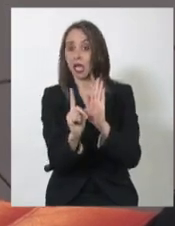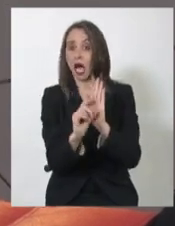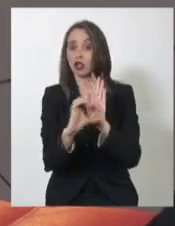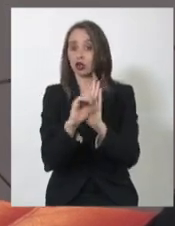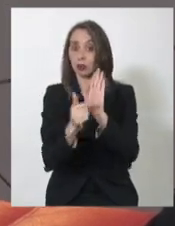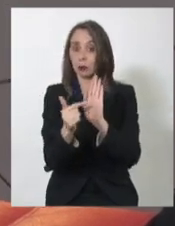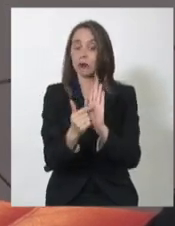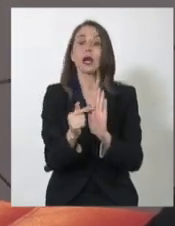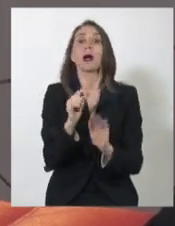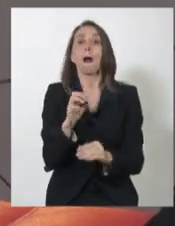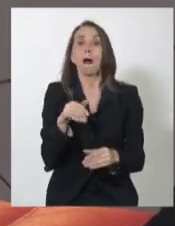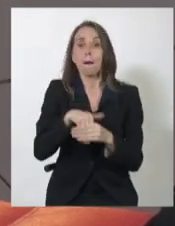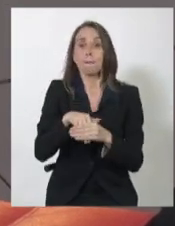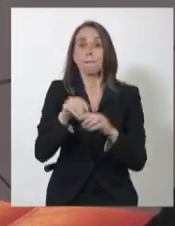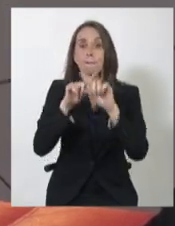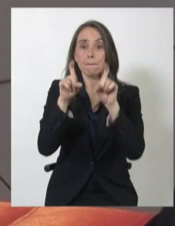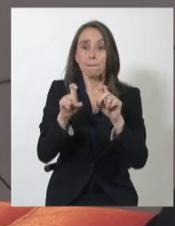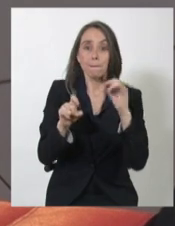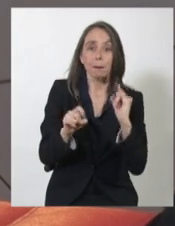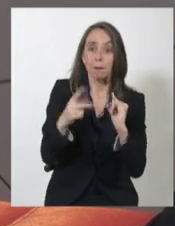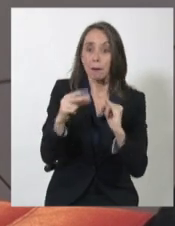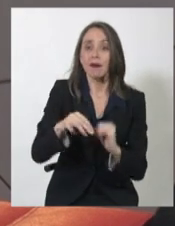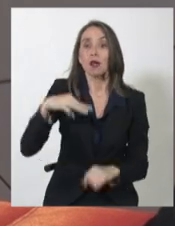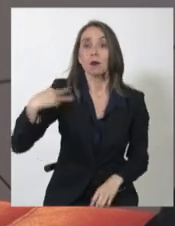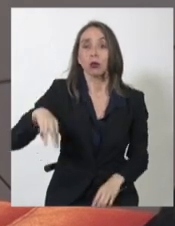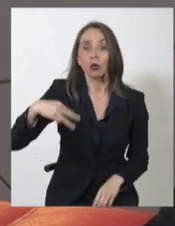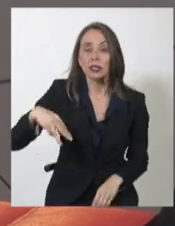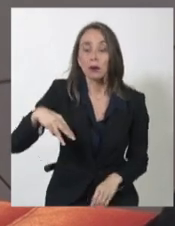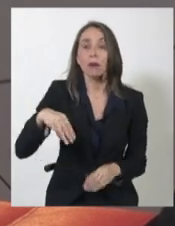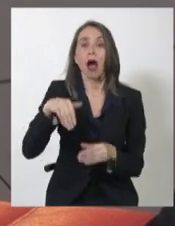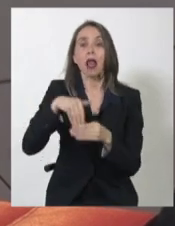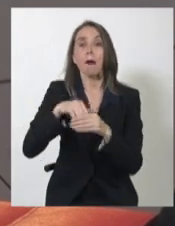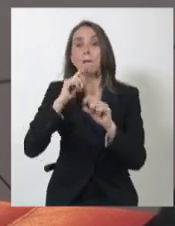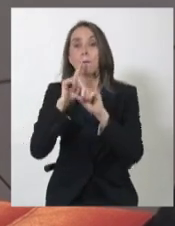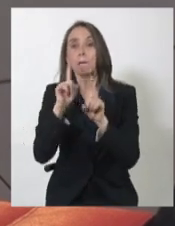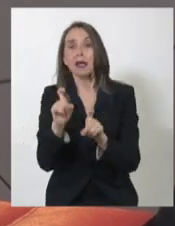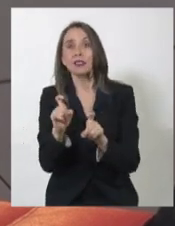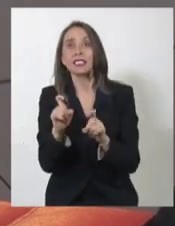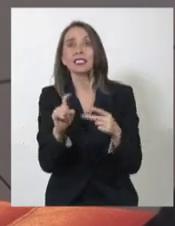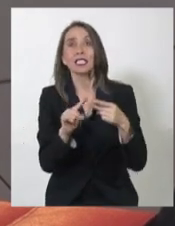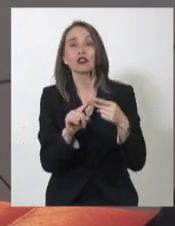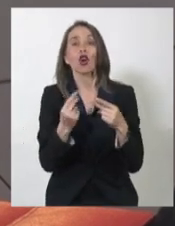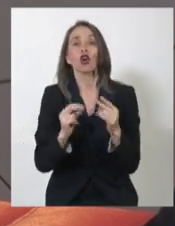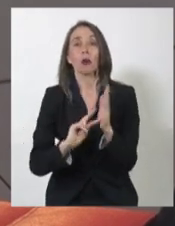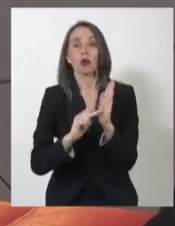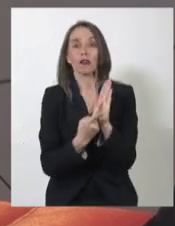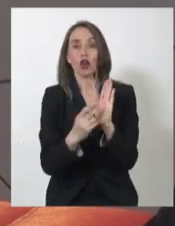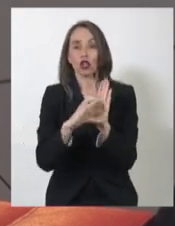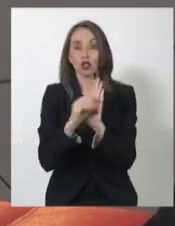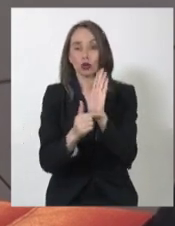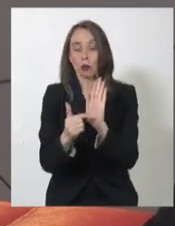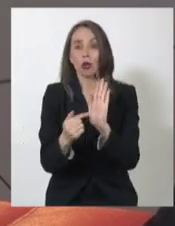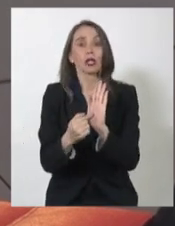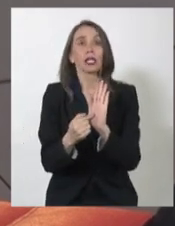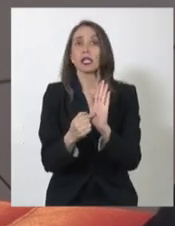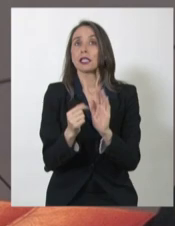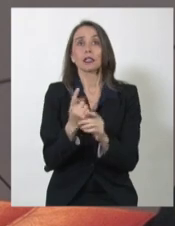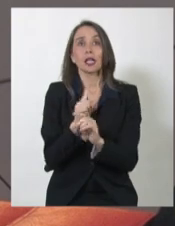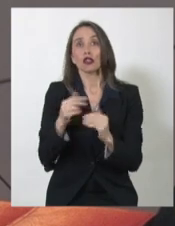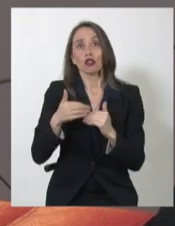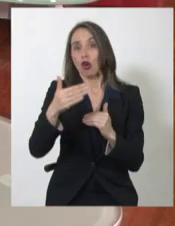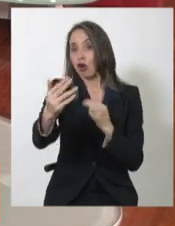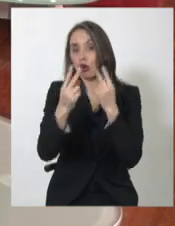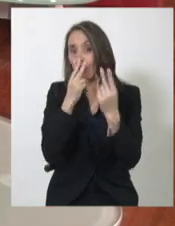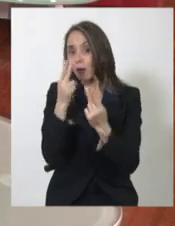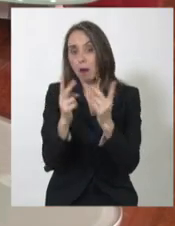sea, las hipótesis de plebiscitos son los plebiscitos municipales, un plebiscito muy inverosímil en materia de reforma constitucional que no vamos a tener vía para poder